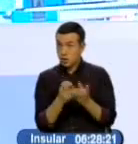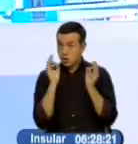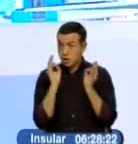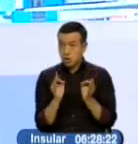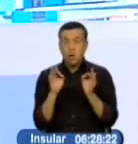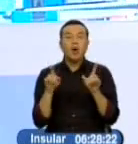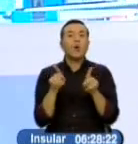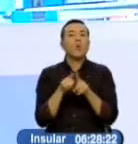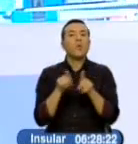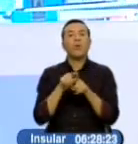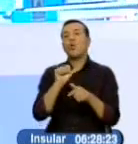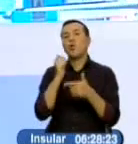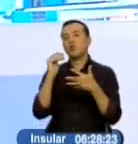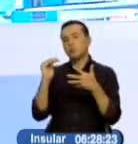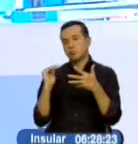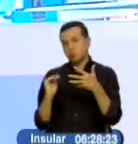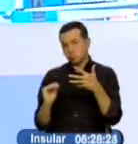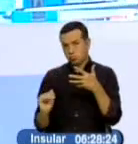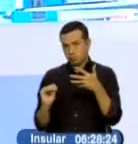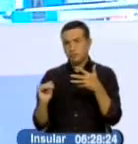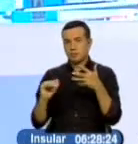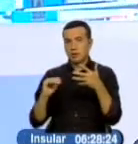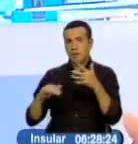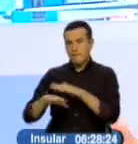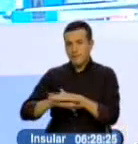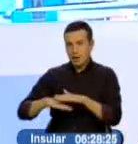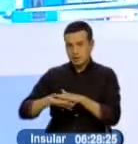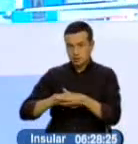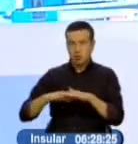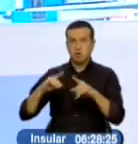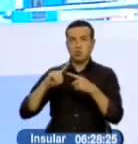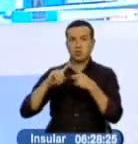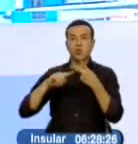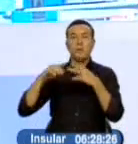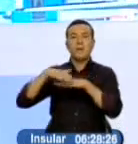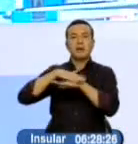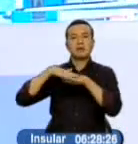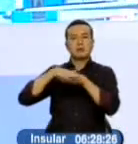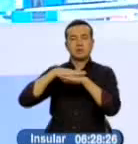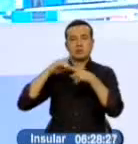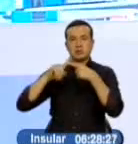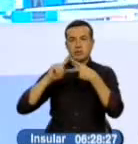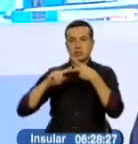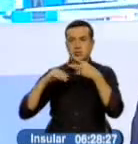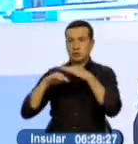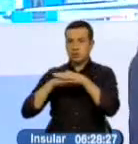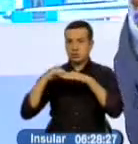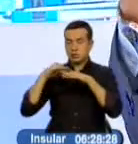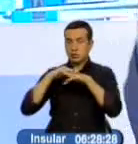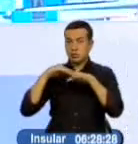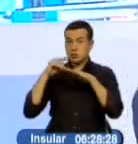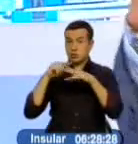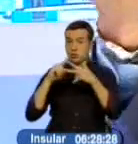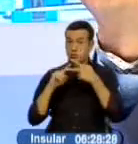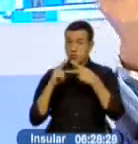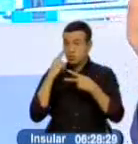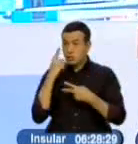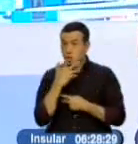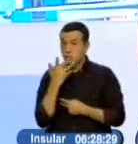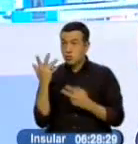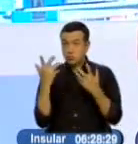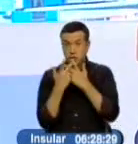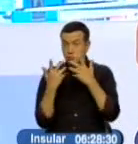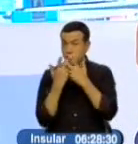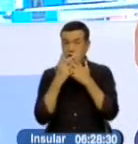de educación, tanto en el nivel primario como en el nivel bachillerato, indudablemente tiene que haber sindéresis con